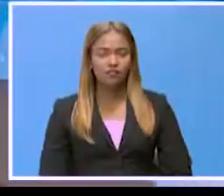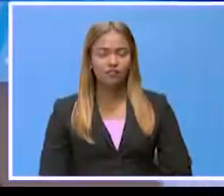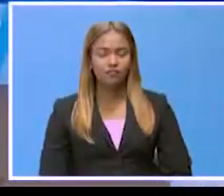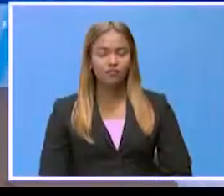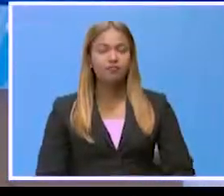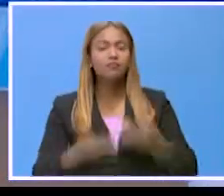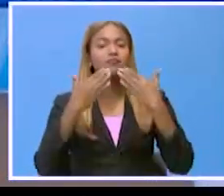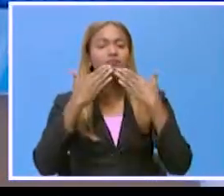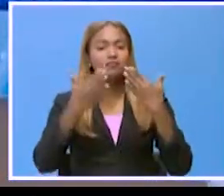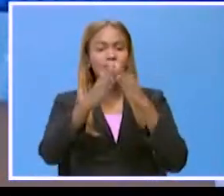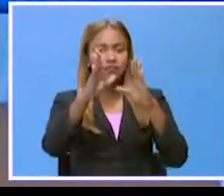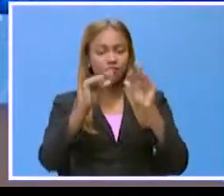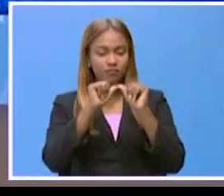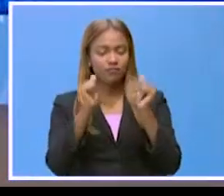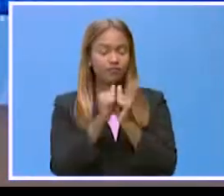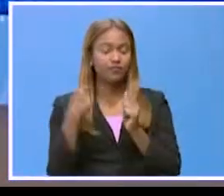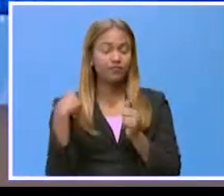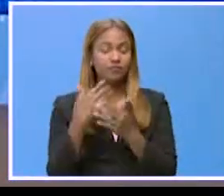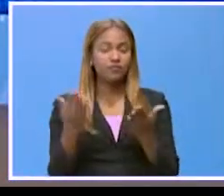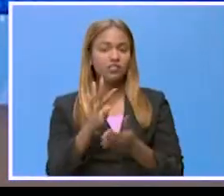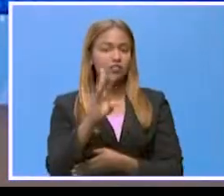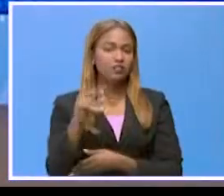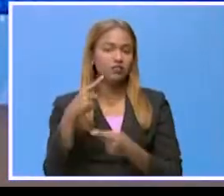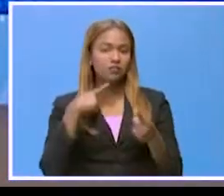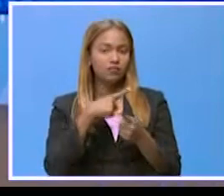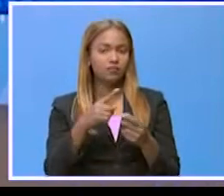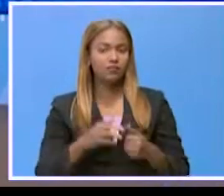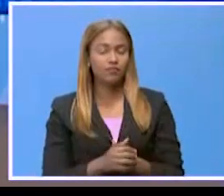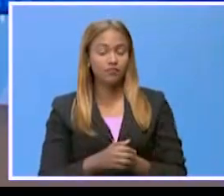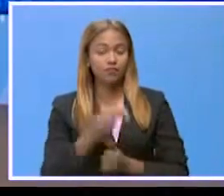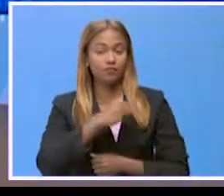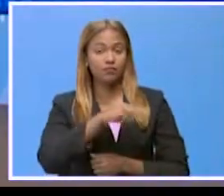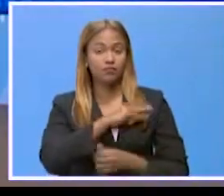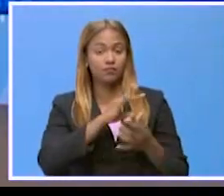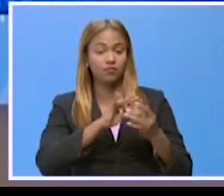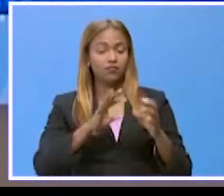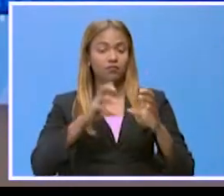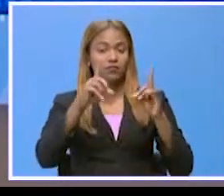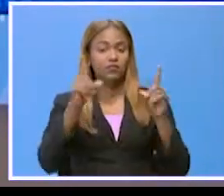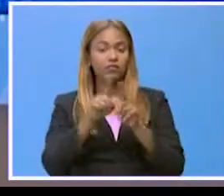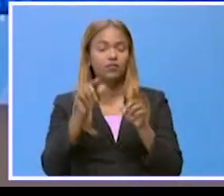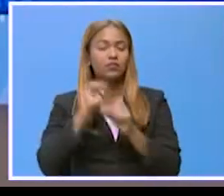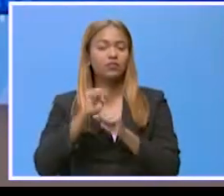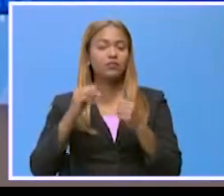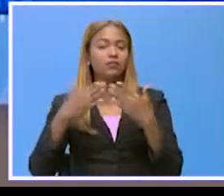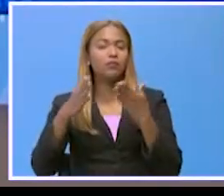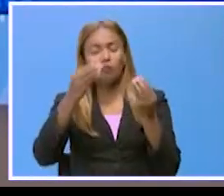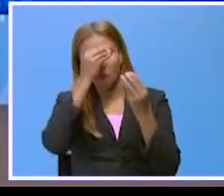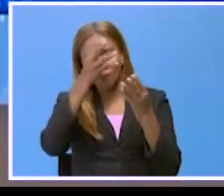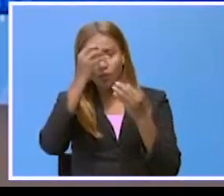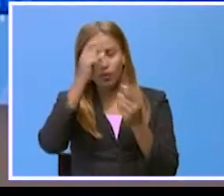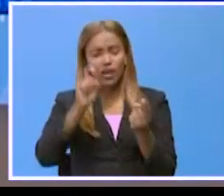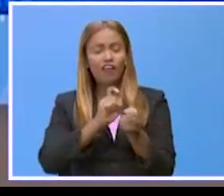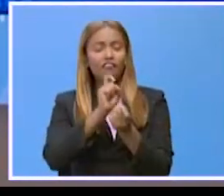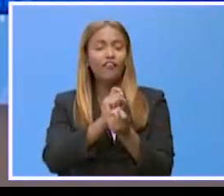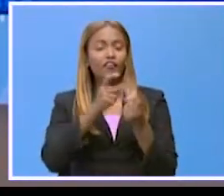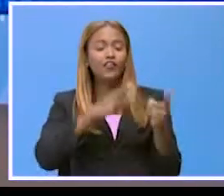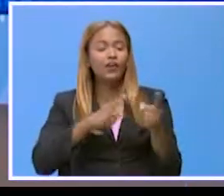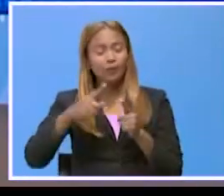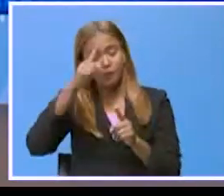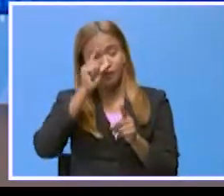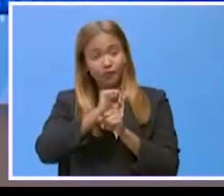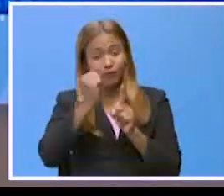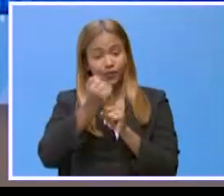amigos gracias por continuar con 4 red de noticias los ministros de educación y obras públicas ofrecieron detalles específicos sobre la